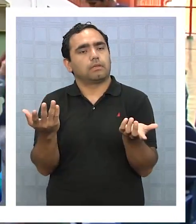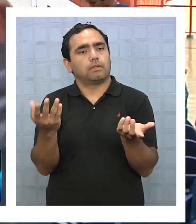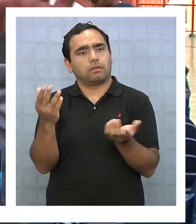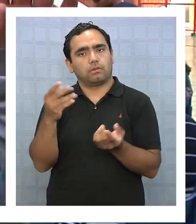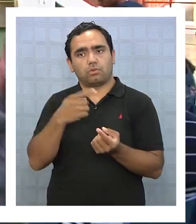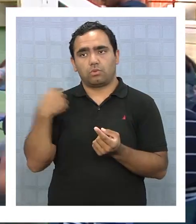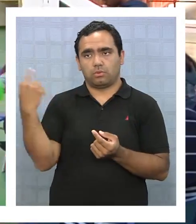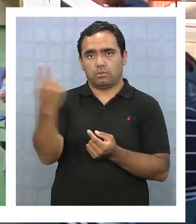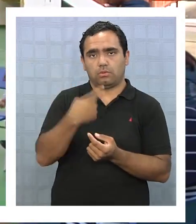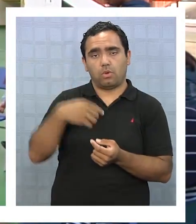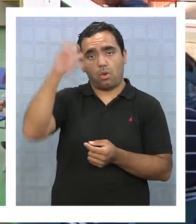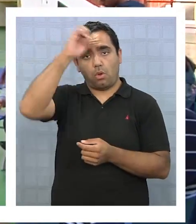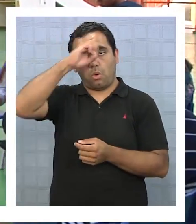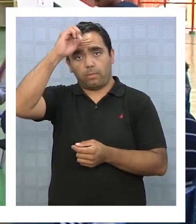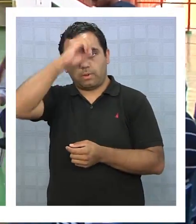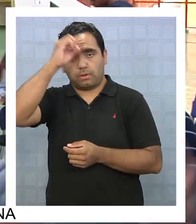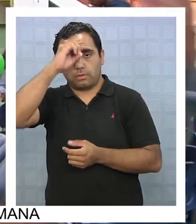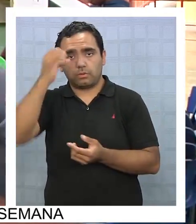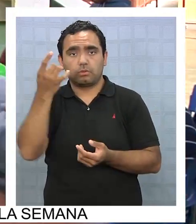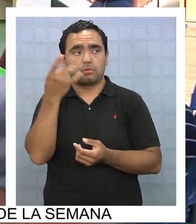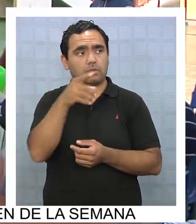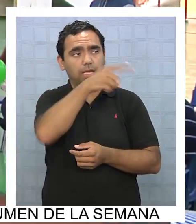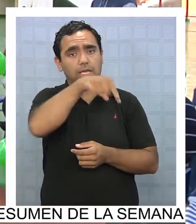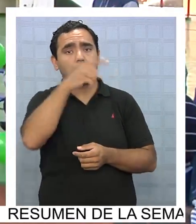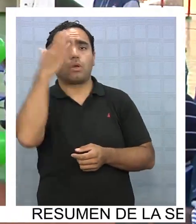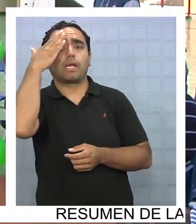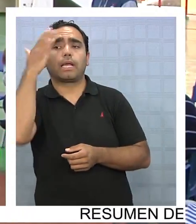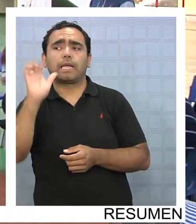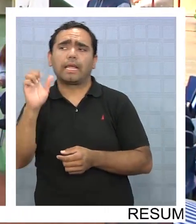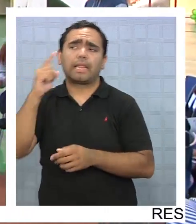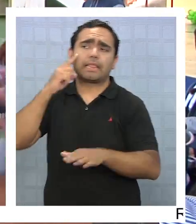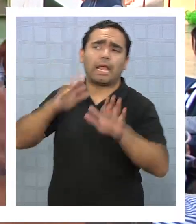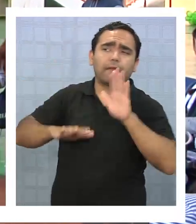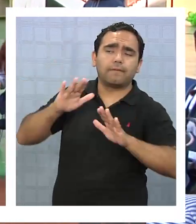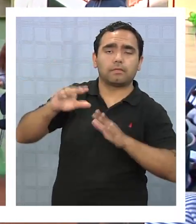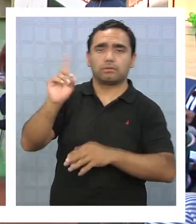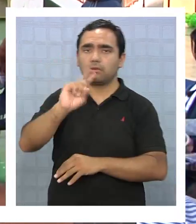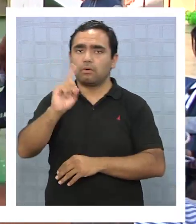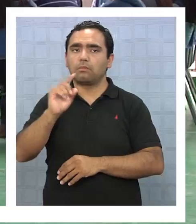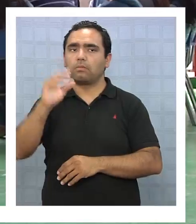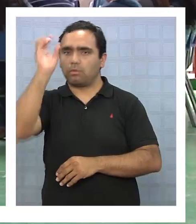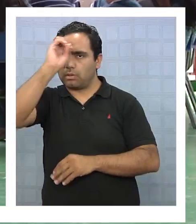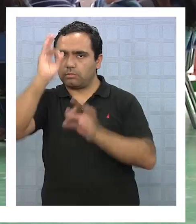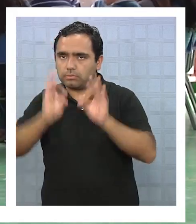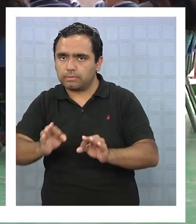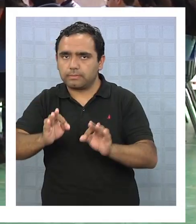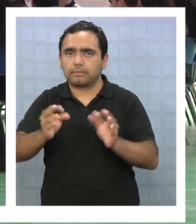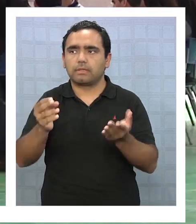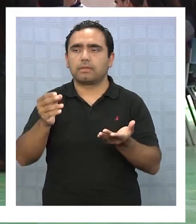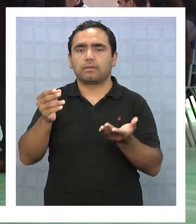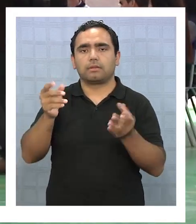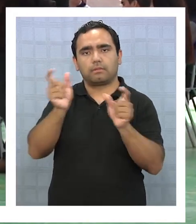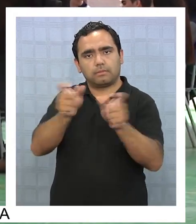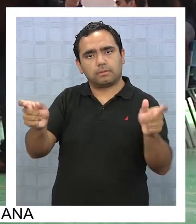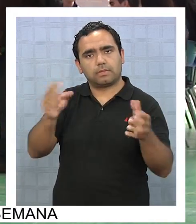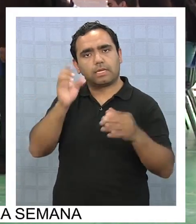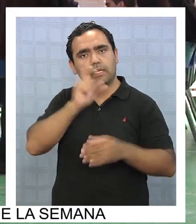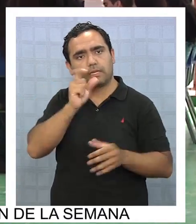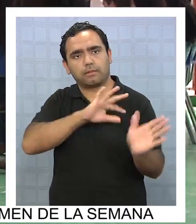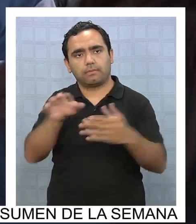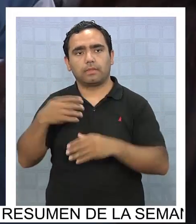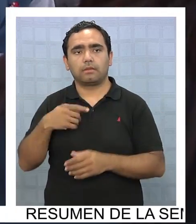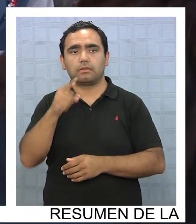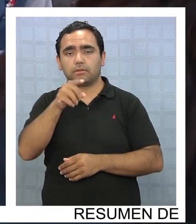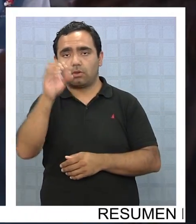no solamente una opinión de lo que ellos creen que tú piensas, sino tener una visión crítica de todo. La participación en los diálogos de Yo